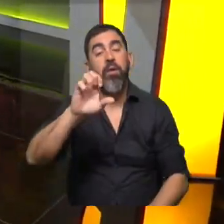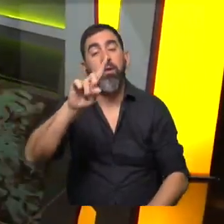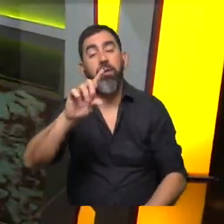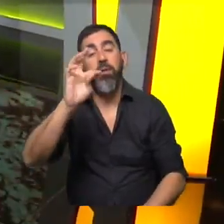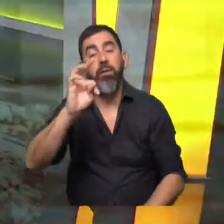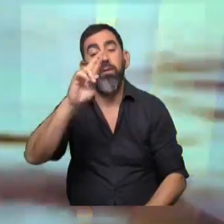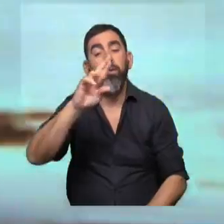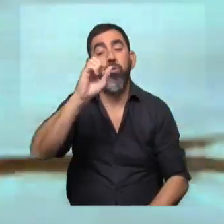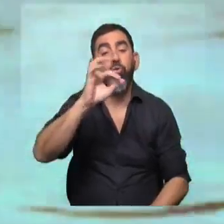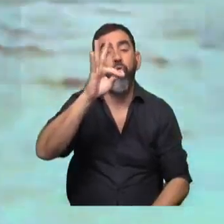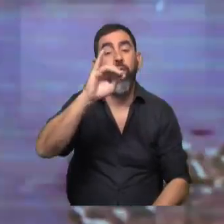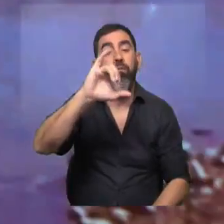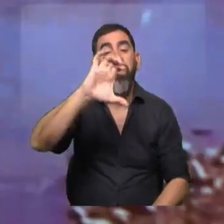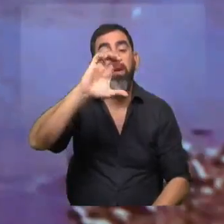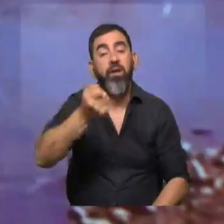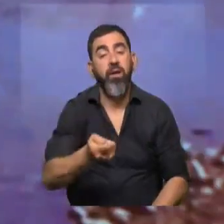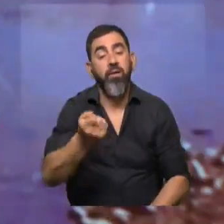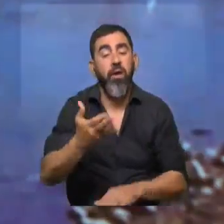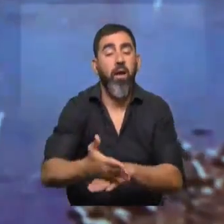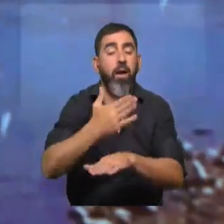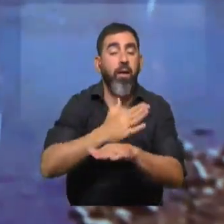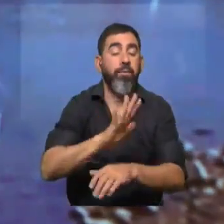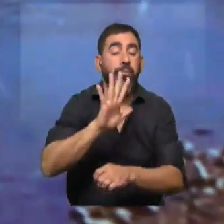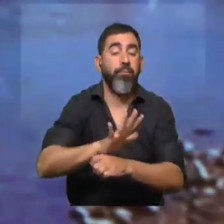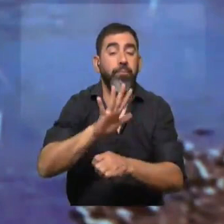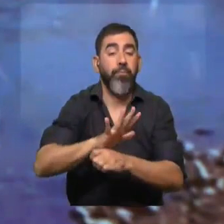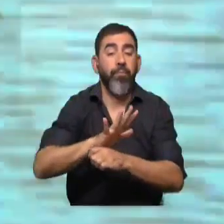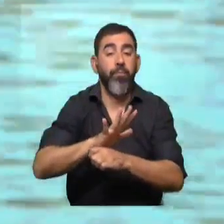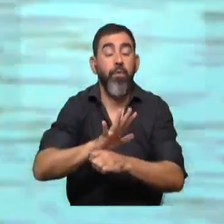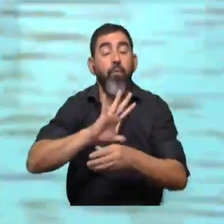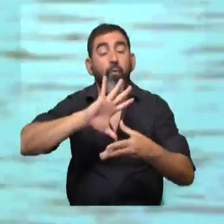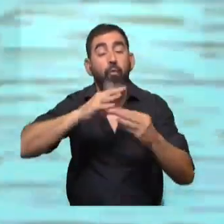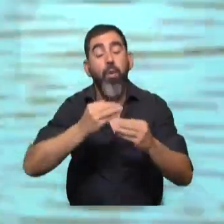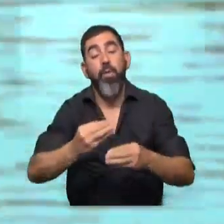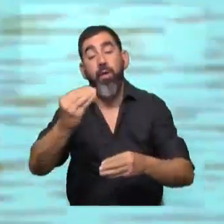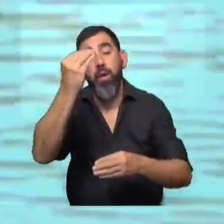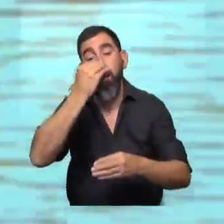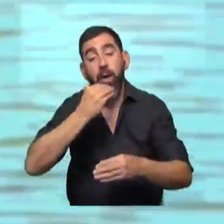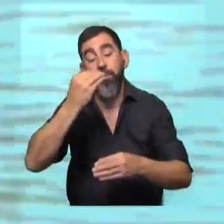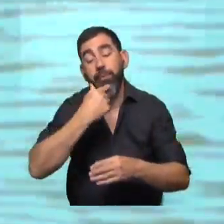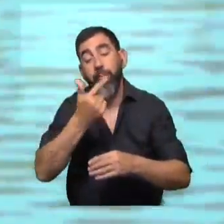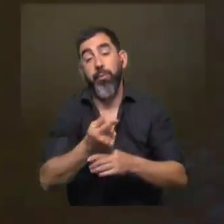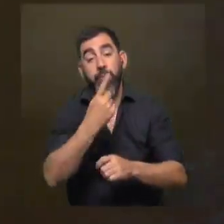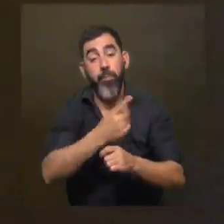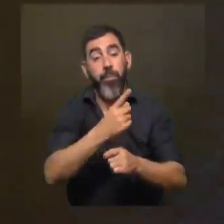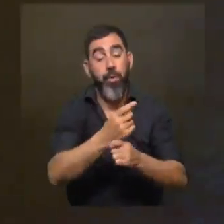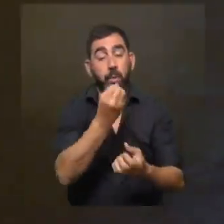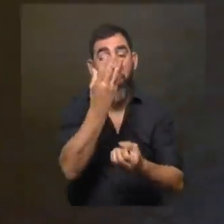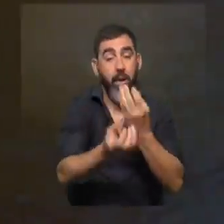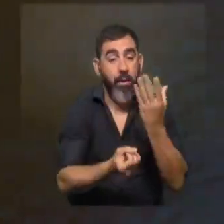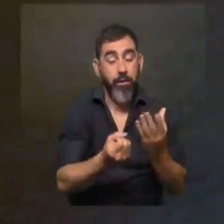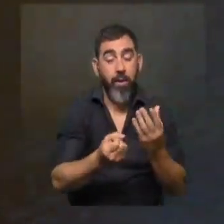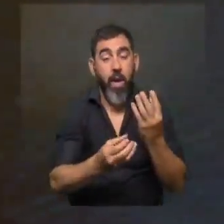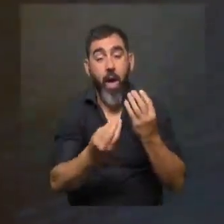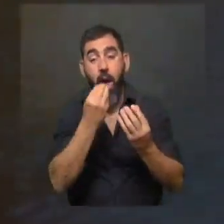trófica. Lo que antes mirábamos tal vez como una línea de alimentación, ¿no? Aquello de primero la planta, después el herbívoro